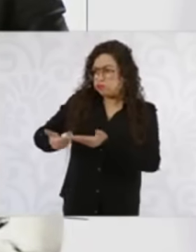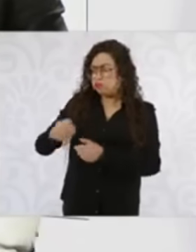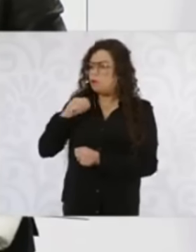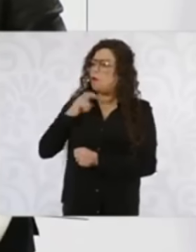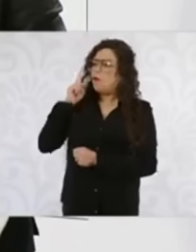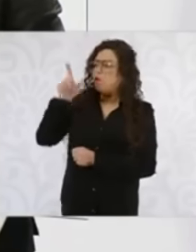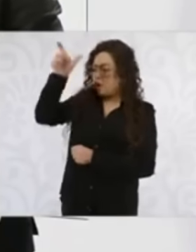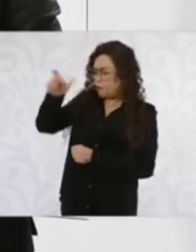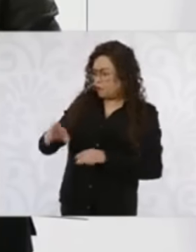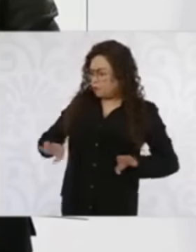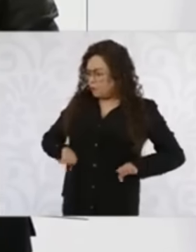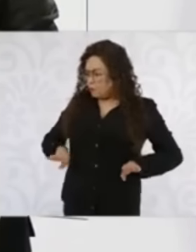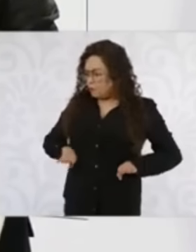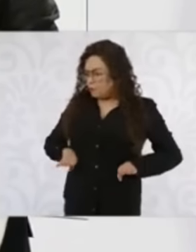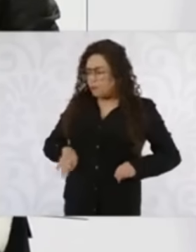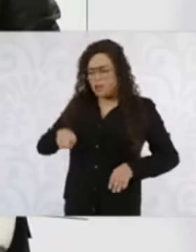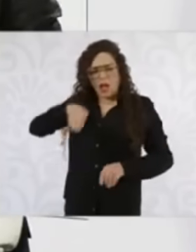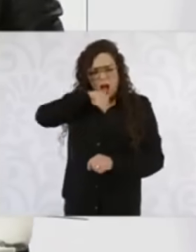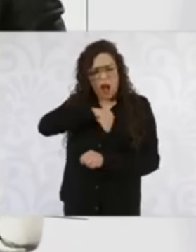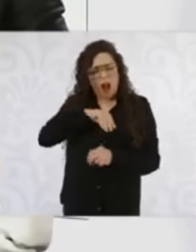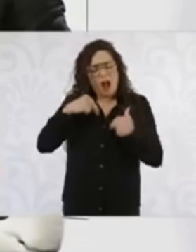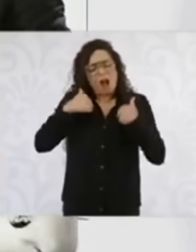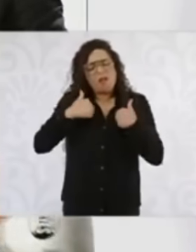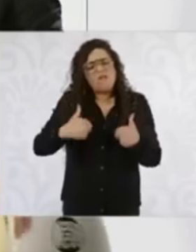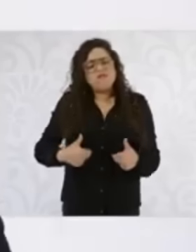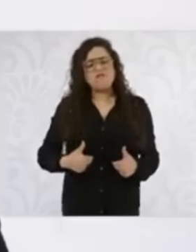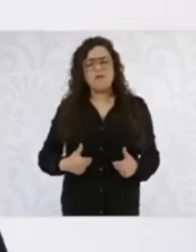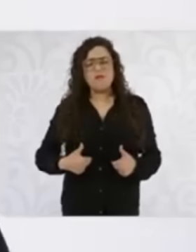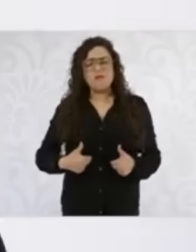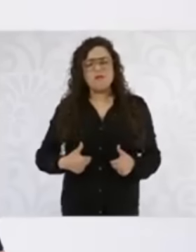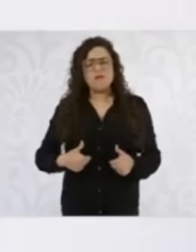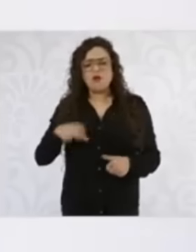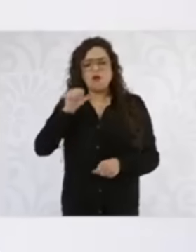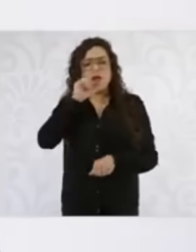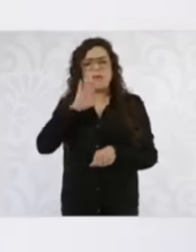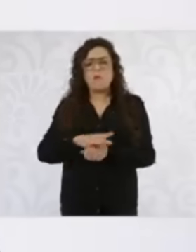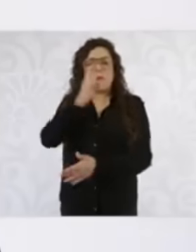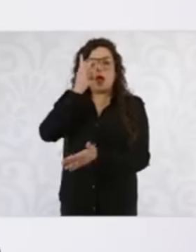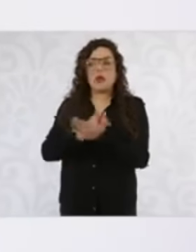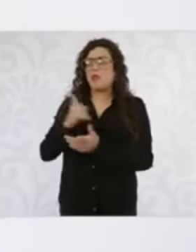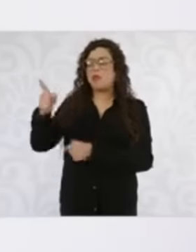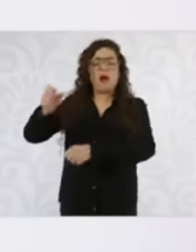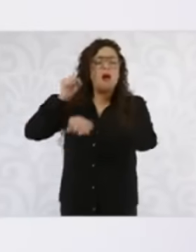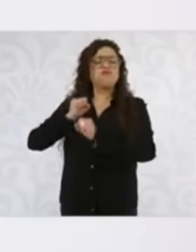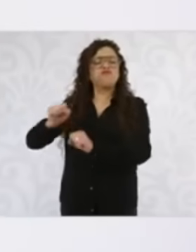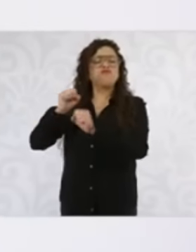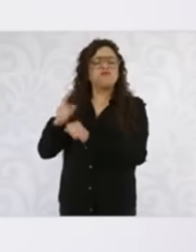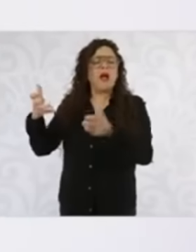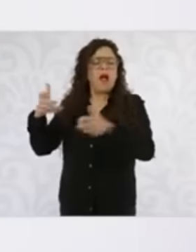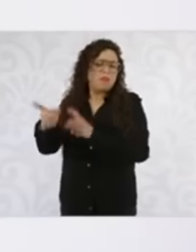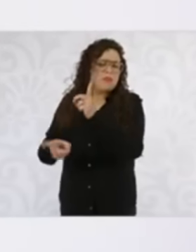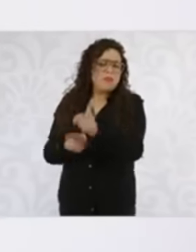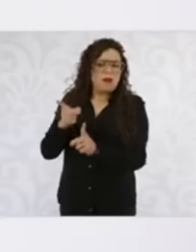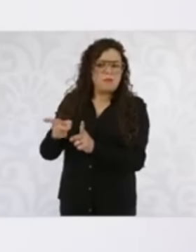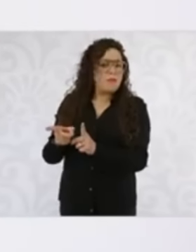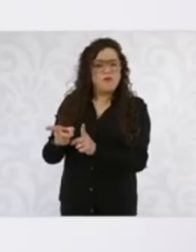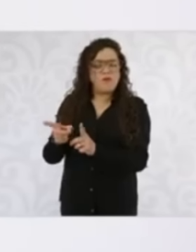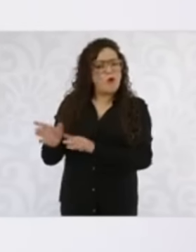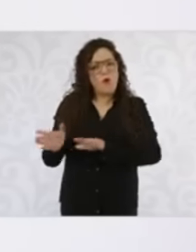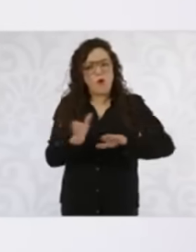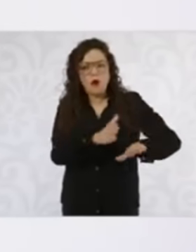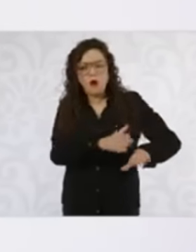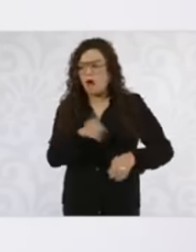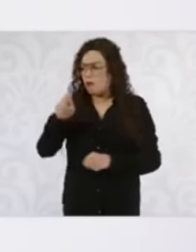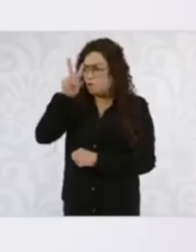Además, que es importante, se ha dicho que el presupuesto en salud baja, es falso. El tema es que